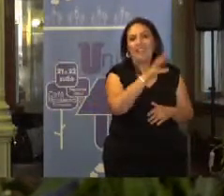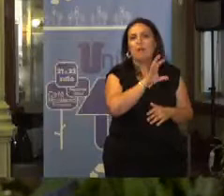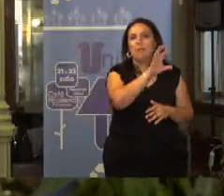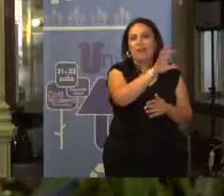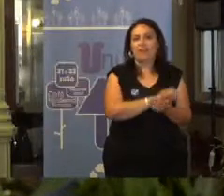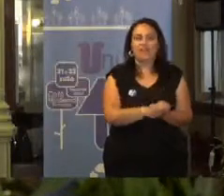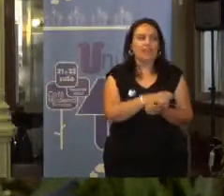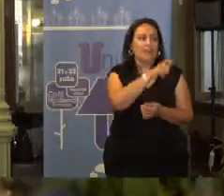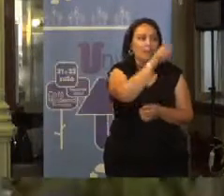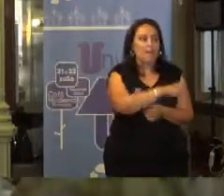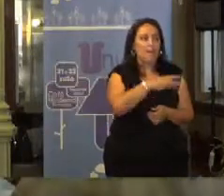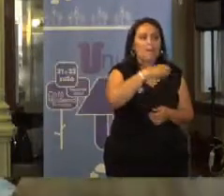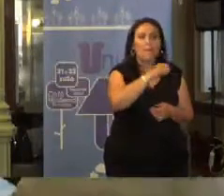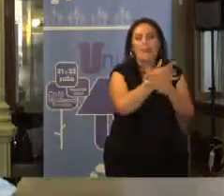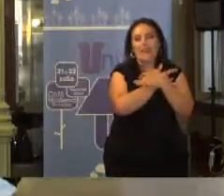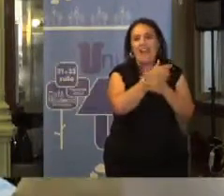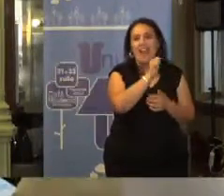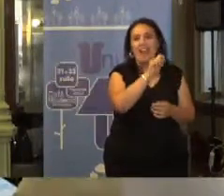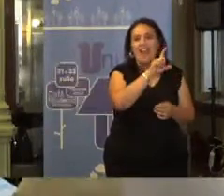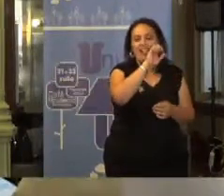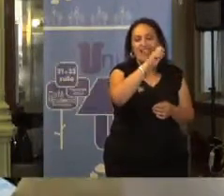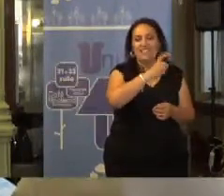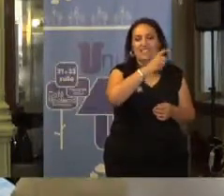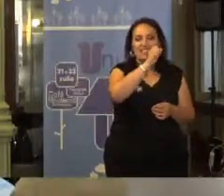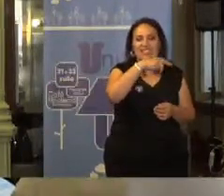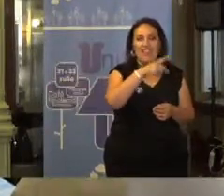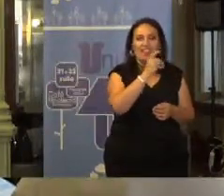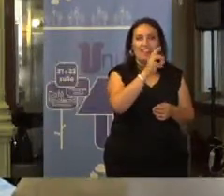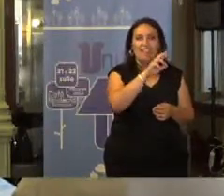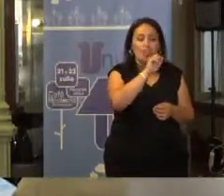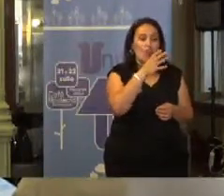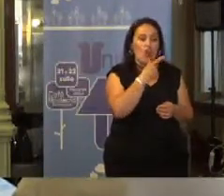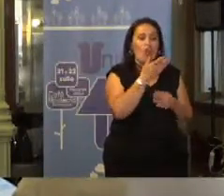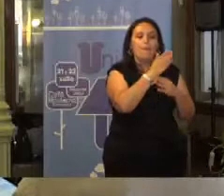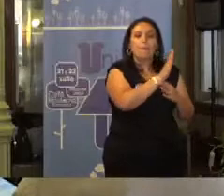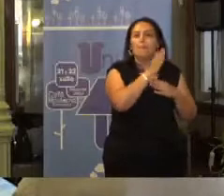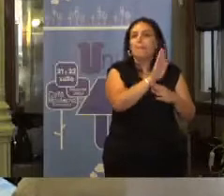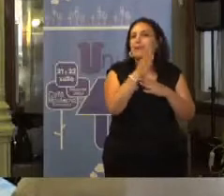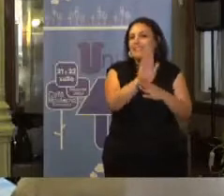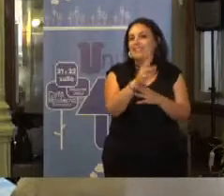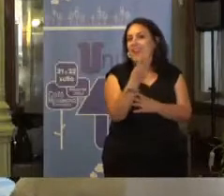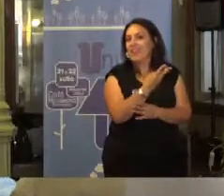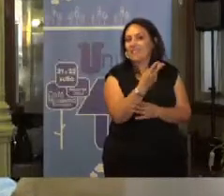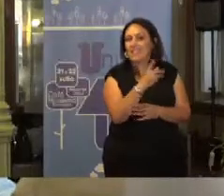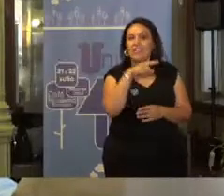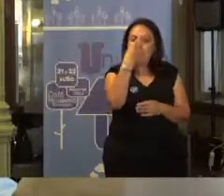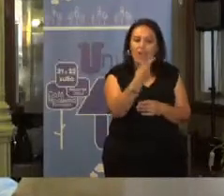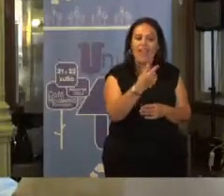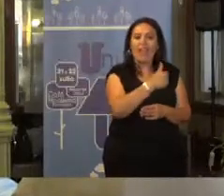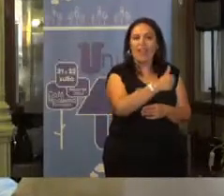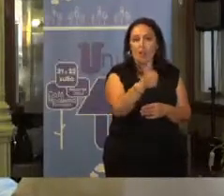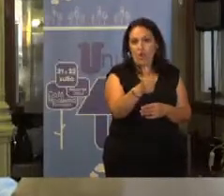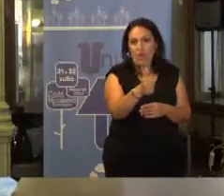Marilar Aleixandre, que está aquí ao meu carón. Vou nas presentar a todas xuntas, porque logo elas xa van desgranar o que nos